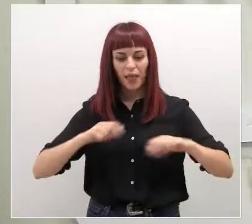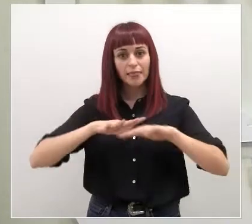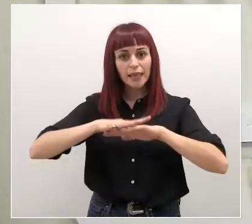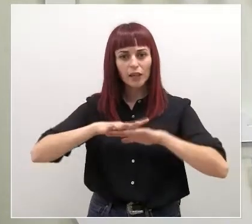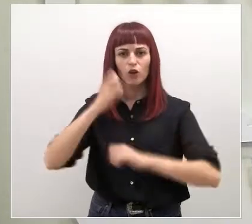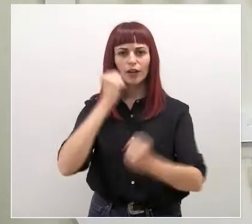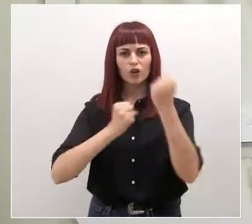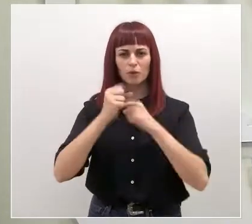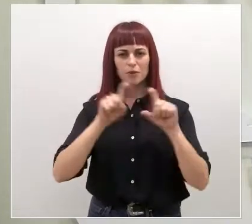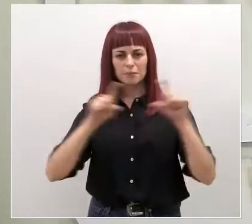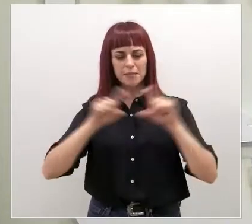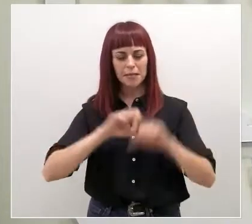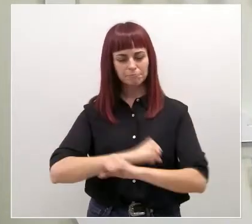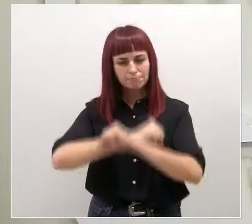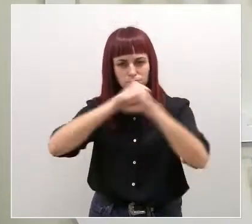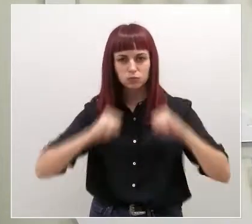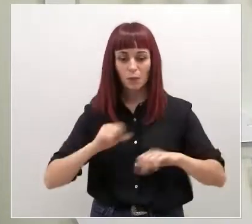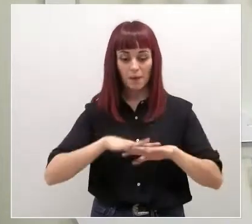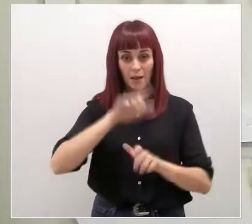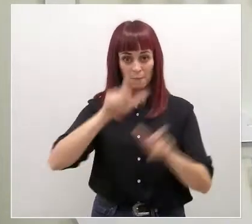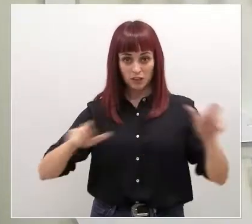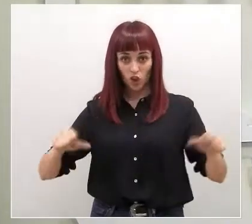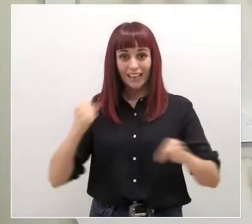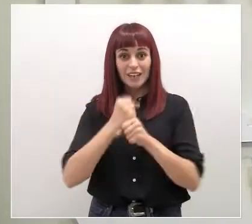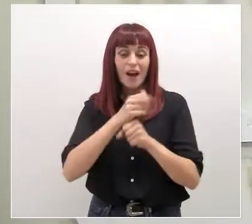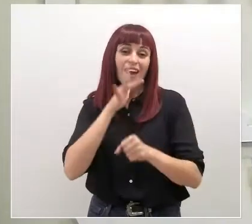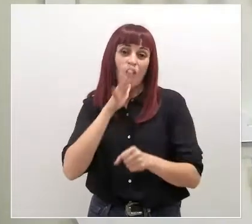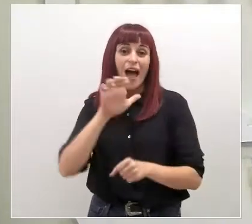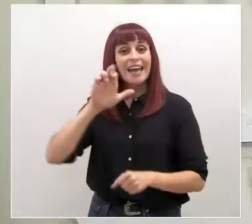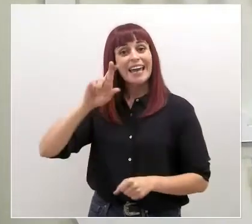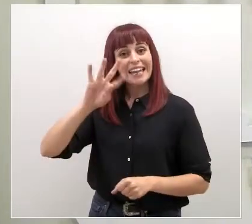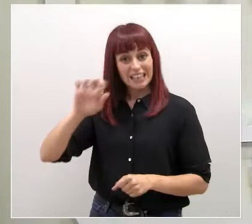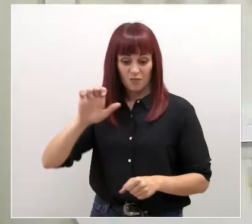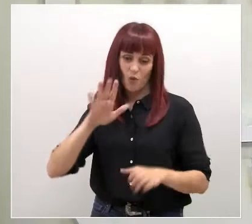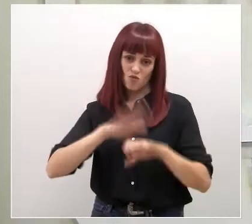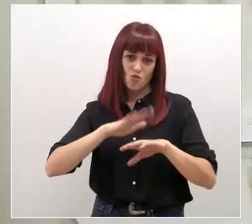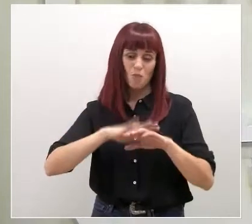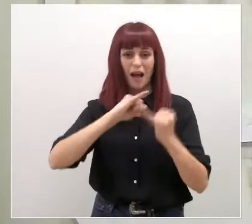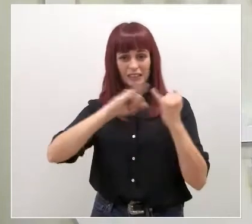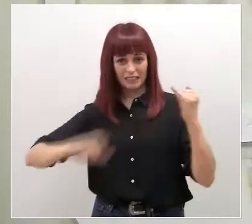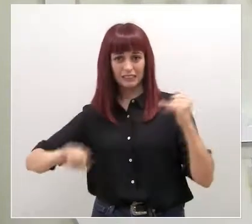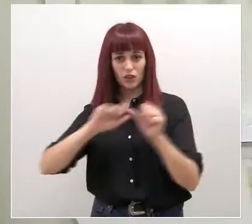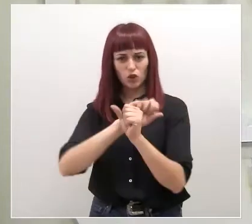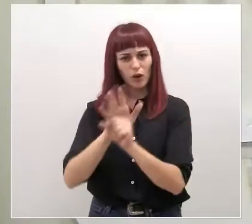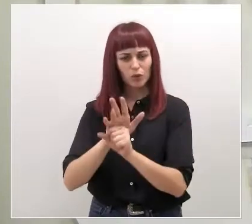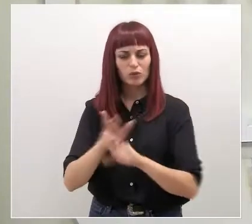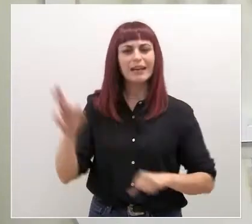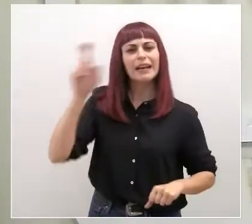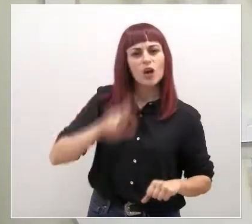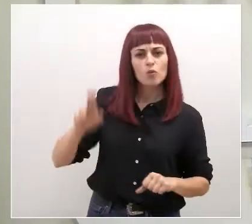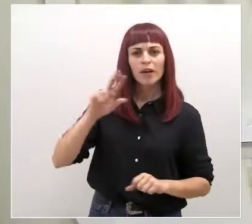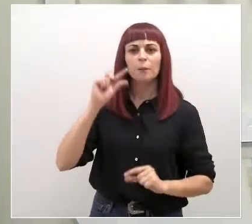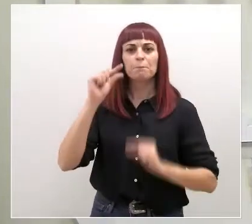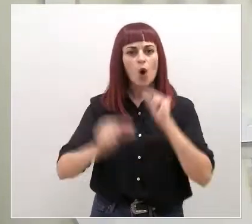y empresarial, para que esos trabajadores que están en ERTE, a consecuencia de esta crisis de la COVID, recuperen poco a